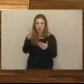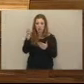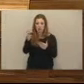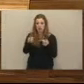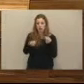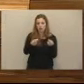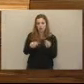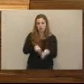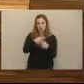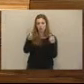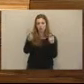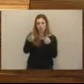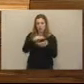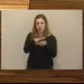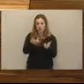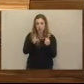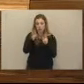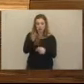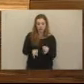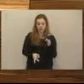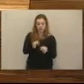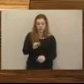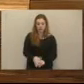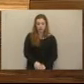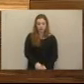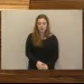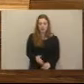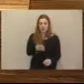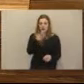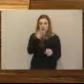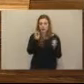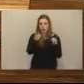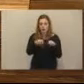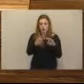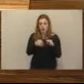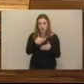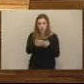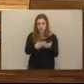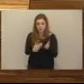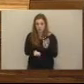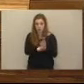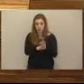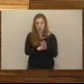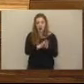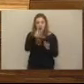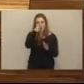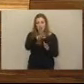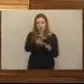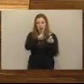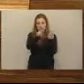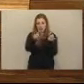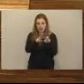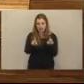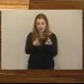y democrático de la justicia. Si este tratado se ha dado adelante, las demandas de las empresas transnacionales pueden